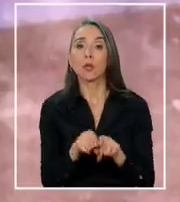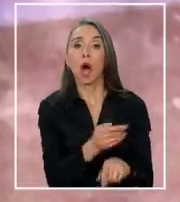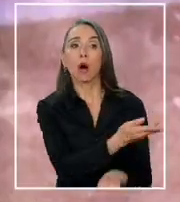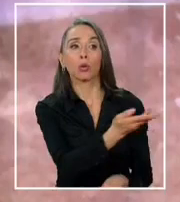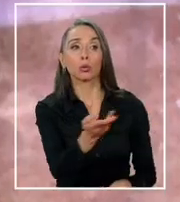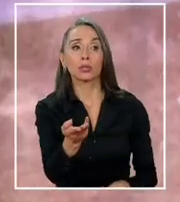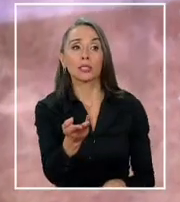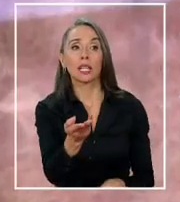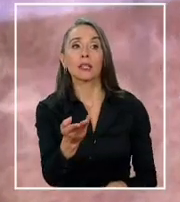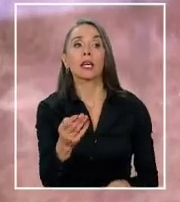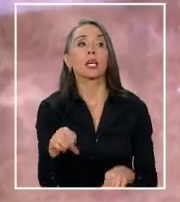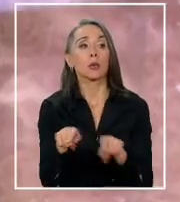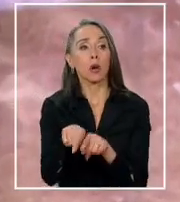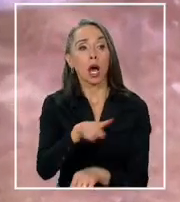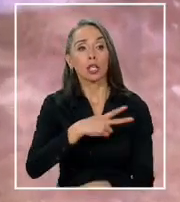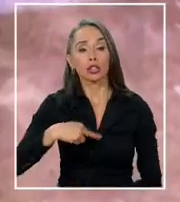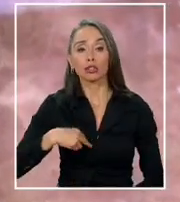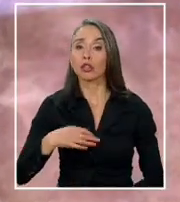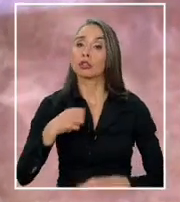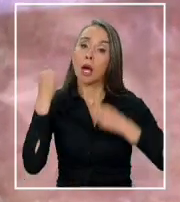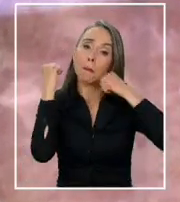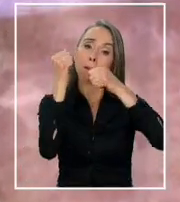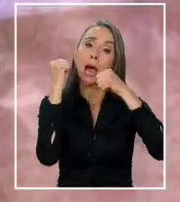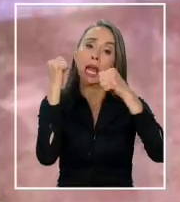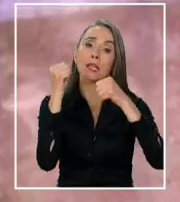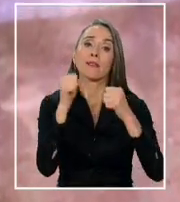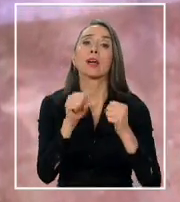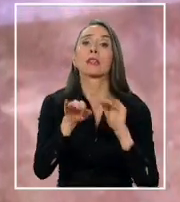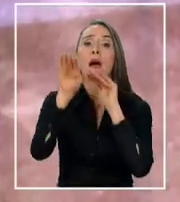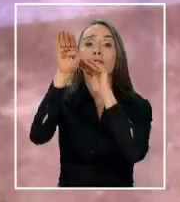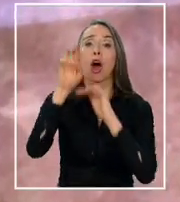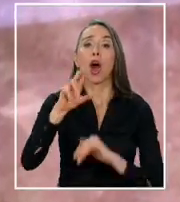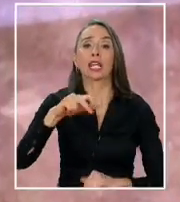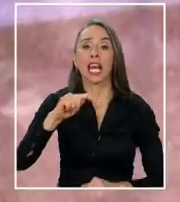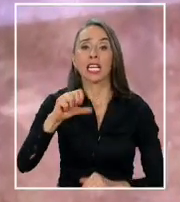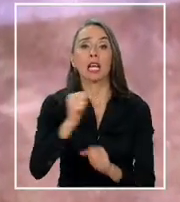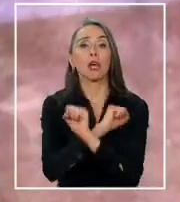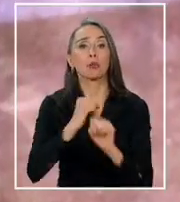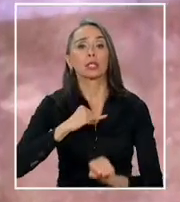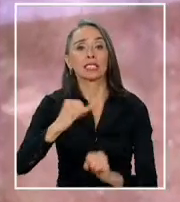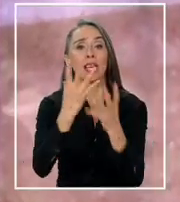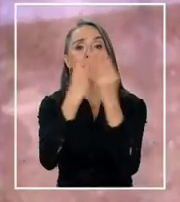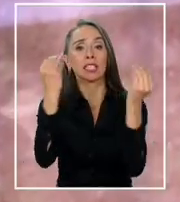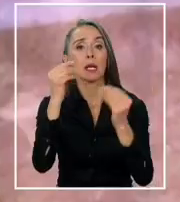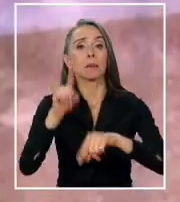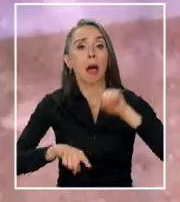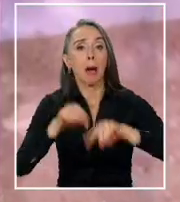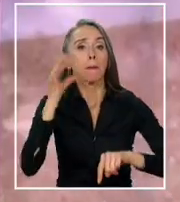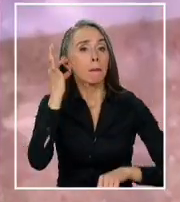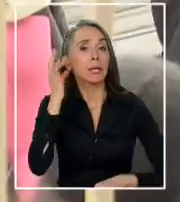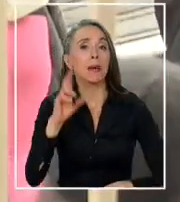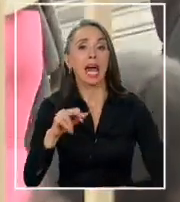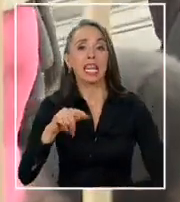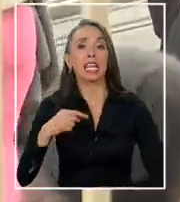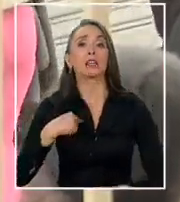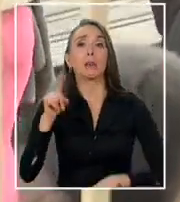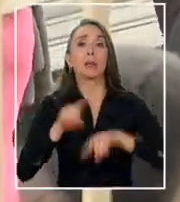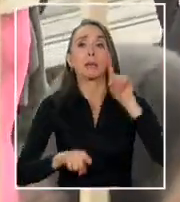ustedes, pero estamos igual aquí manifestándonos por Renata, porque no pueden seguir desapareciendo nuestras primas. Renata es mi prima.